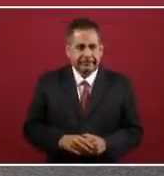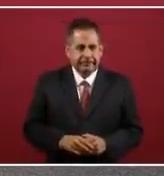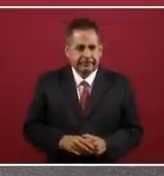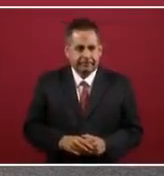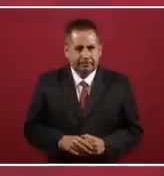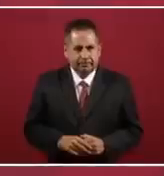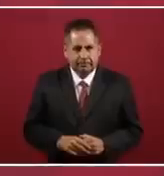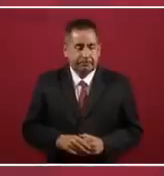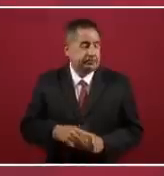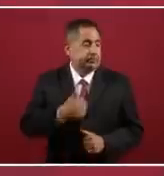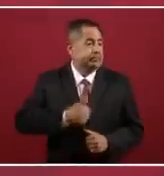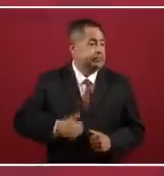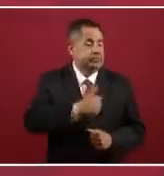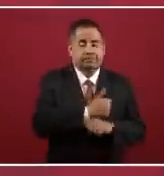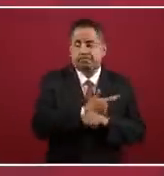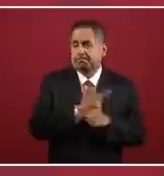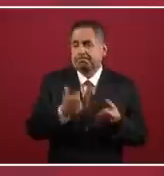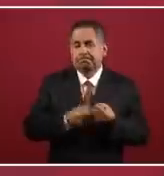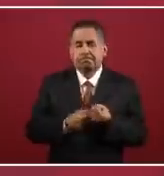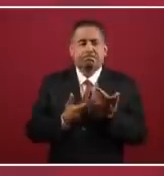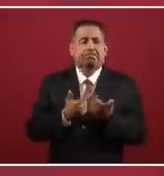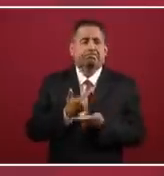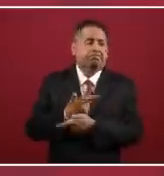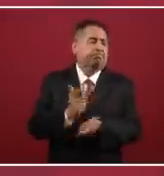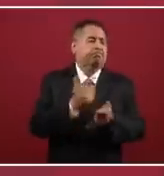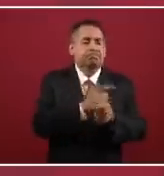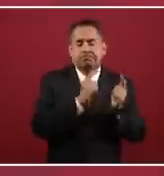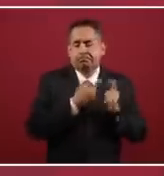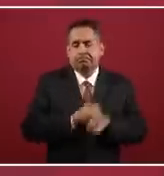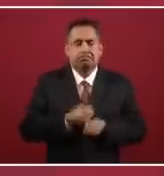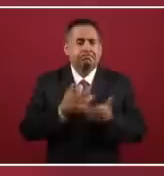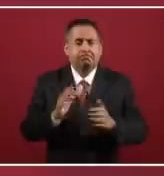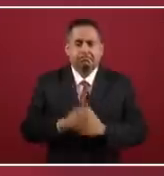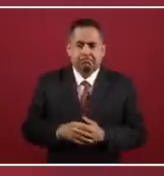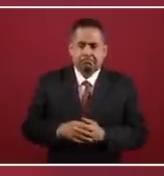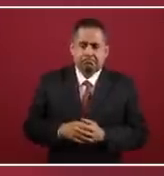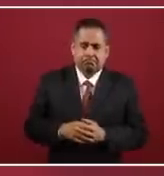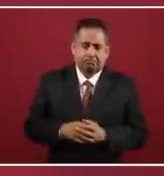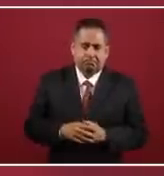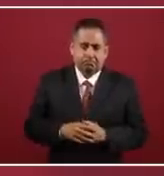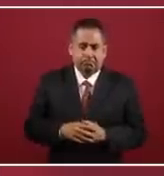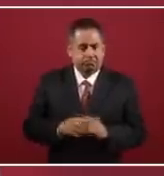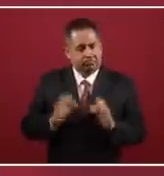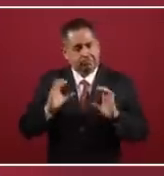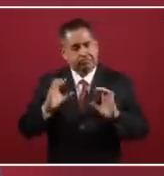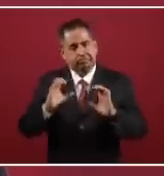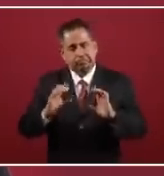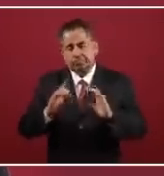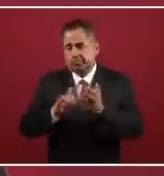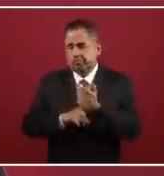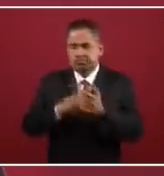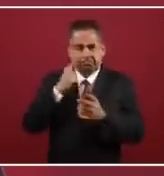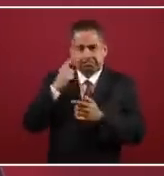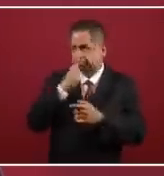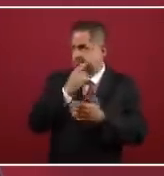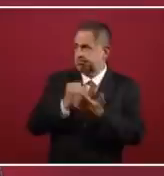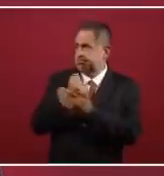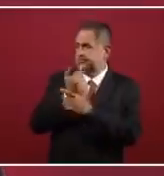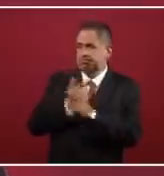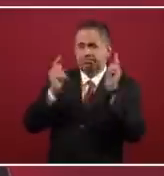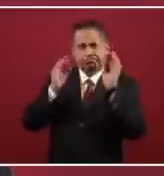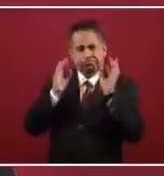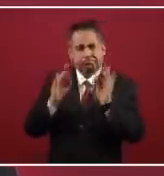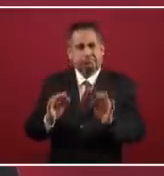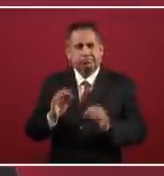todos somos libres de manifestarnos, de expresarnos. Estamos construyendo una auténtica democracia.